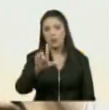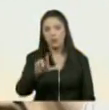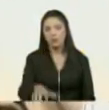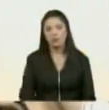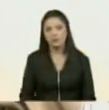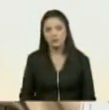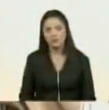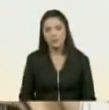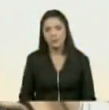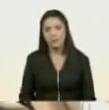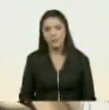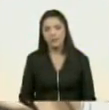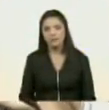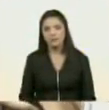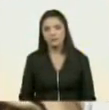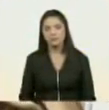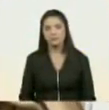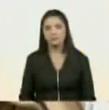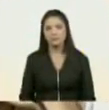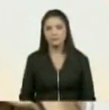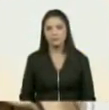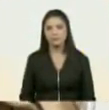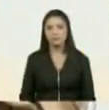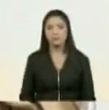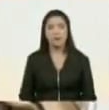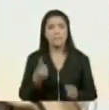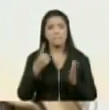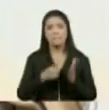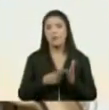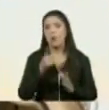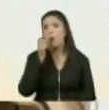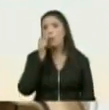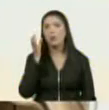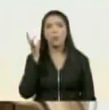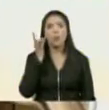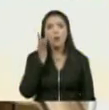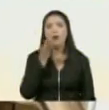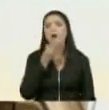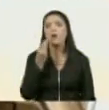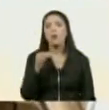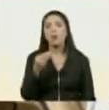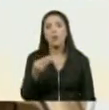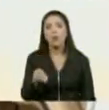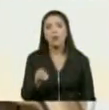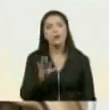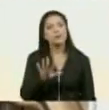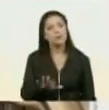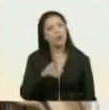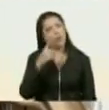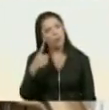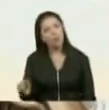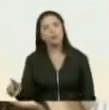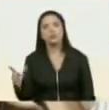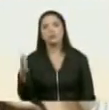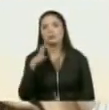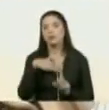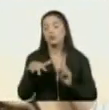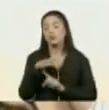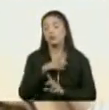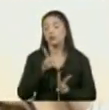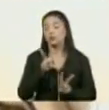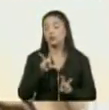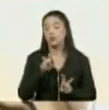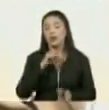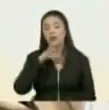Se cuentan por miles las mujeres, los hombres, los jóvenes. Eso es otro hecho inédito en la